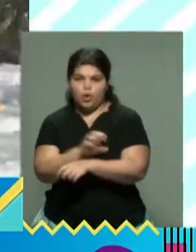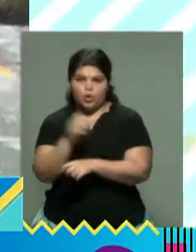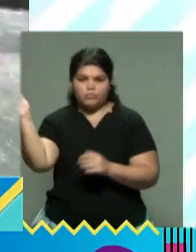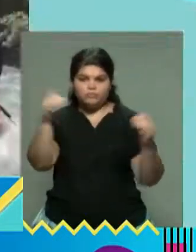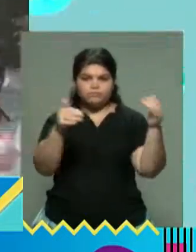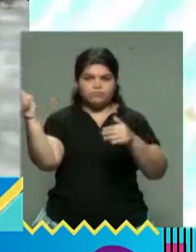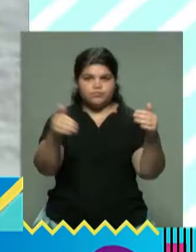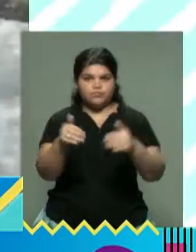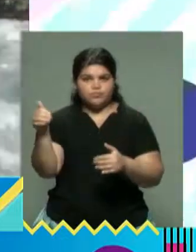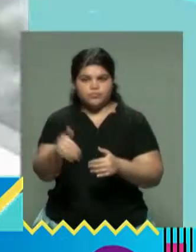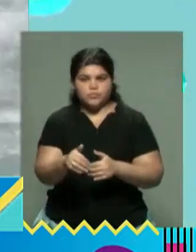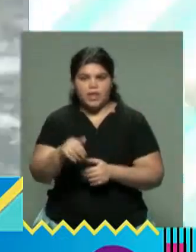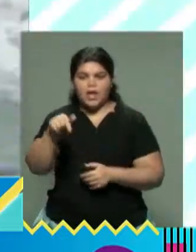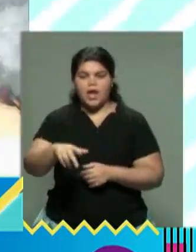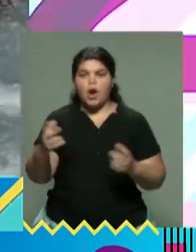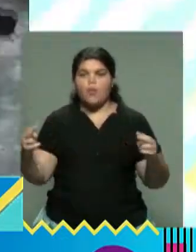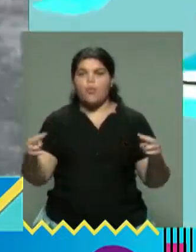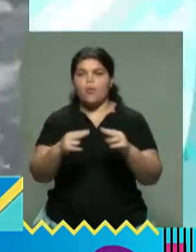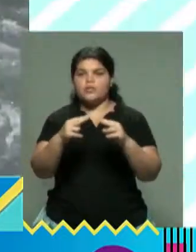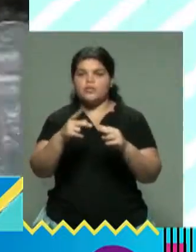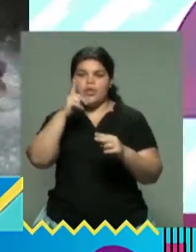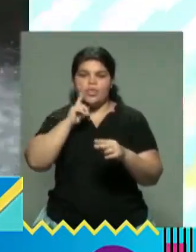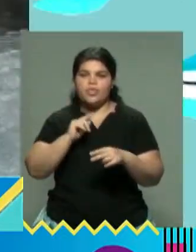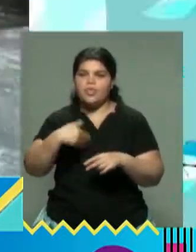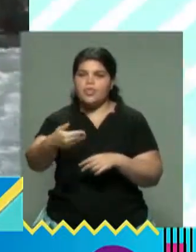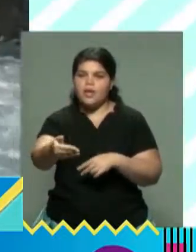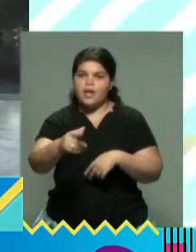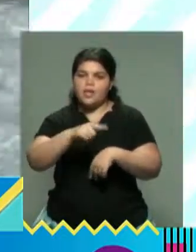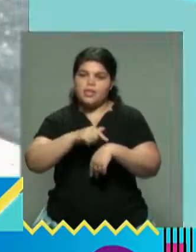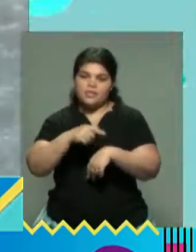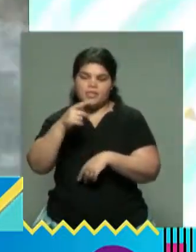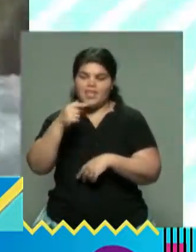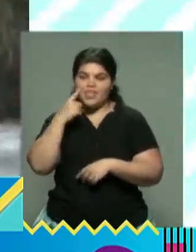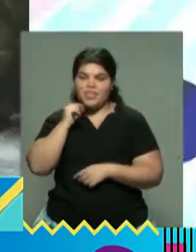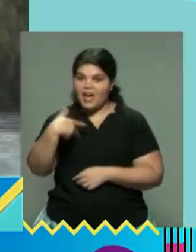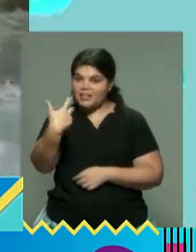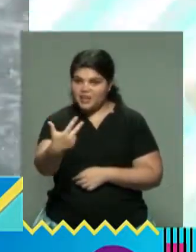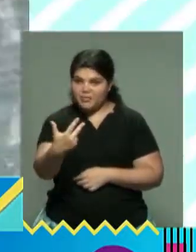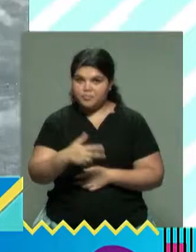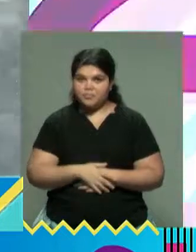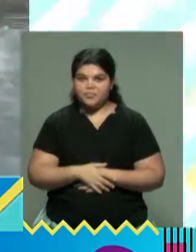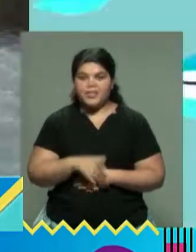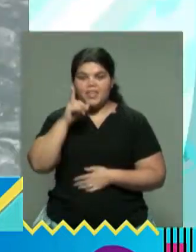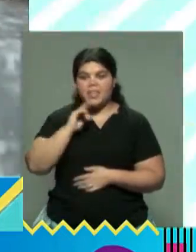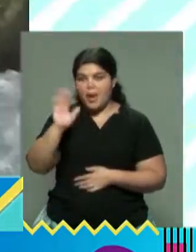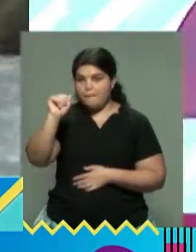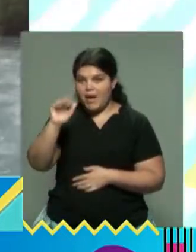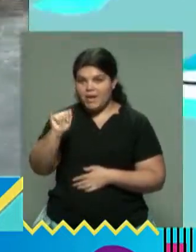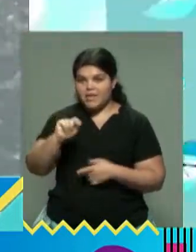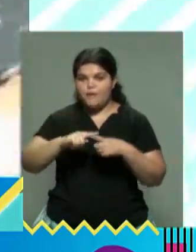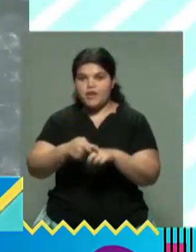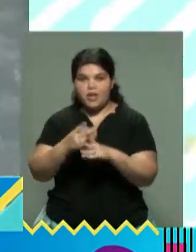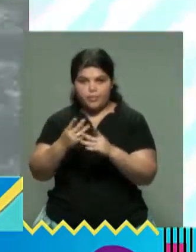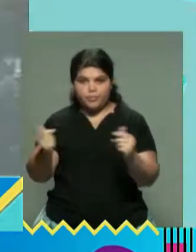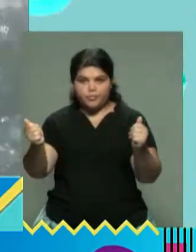a un encuentro que duró 3 días, porque estuvimos finalizando el día martes, feriado, justo